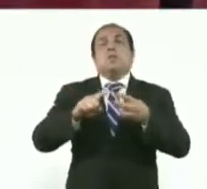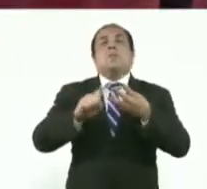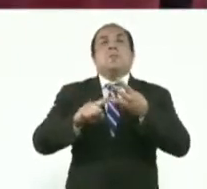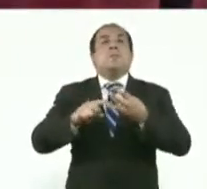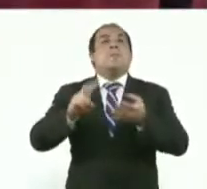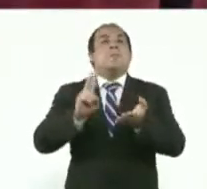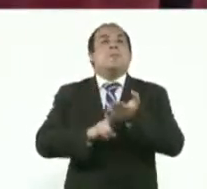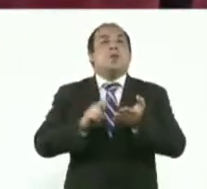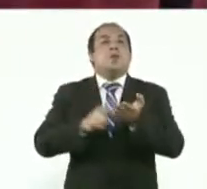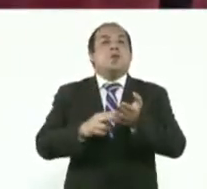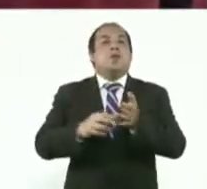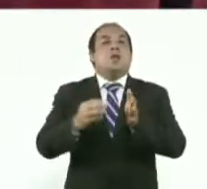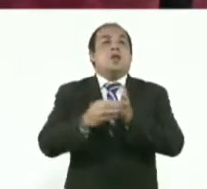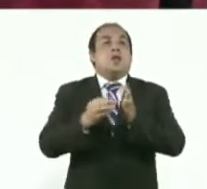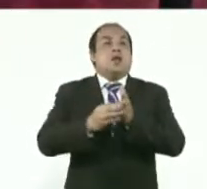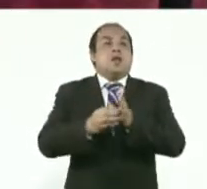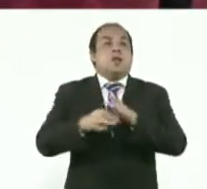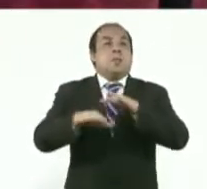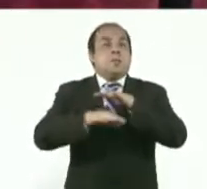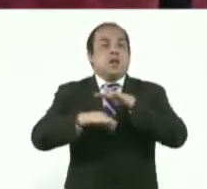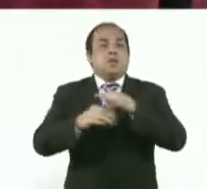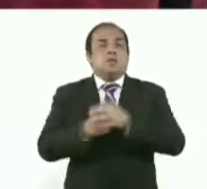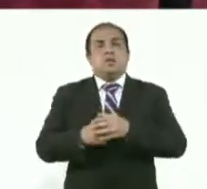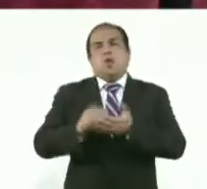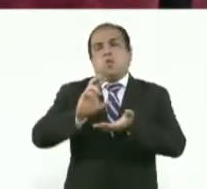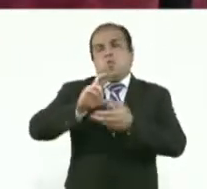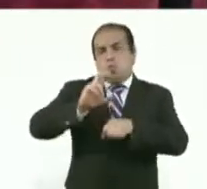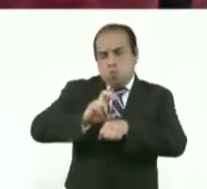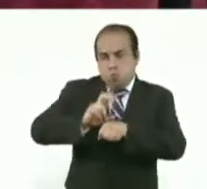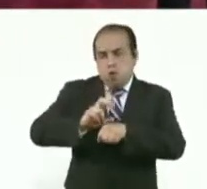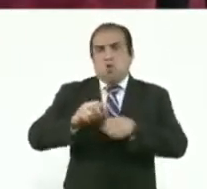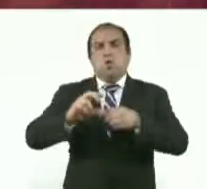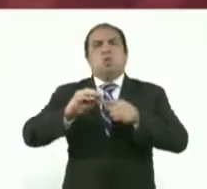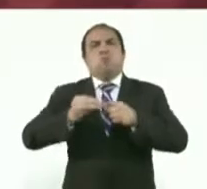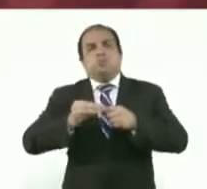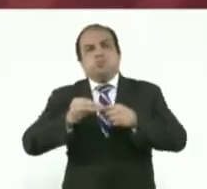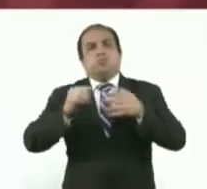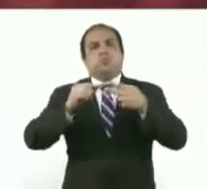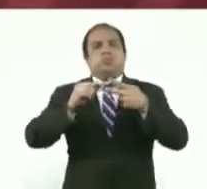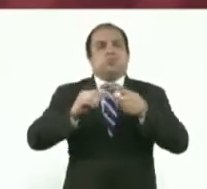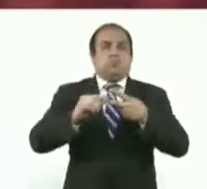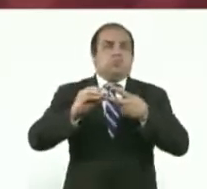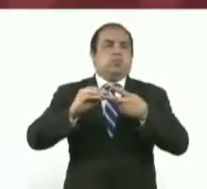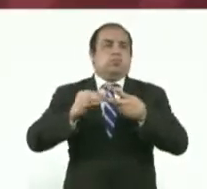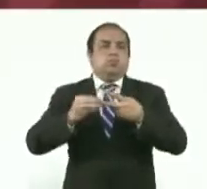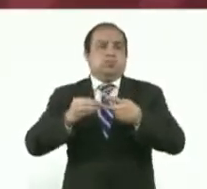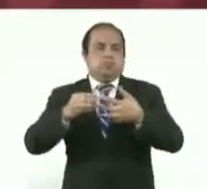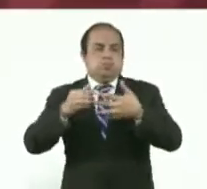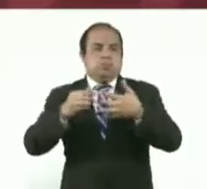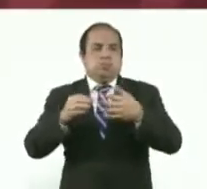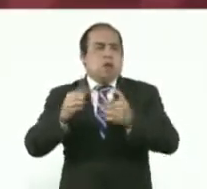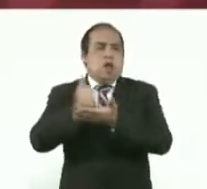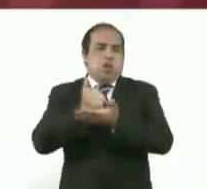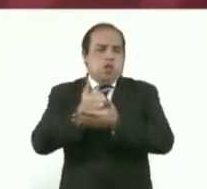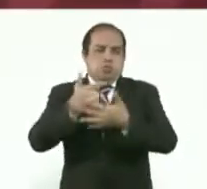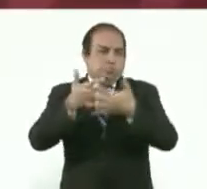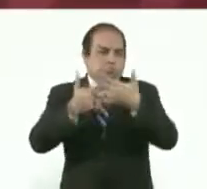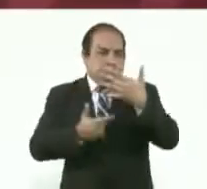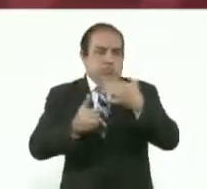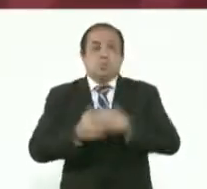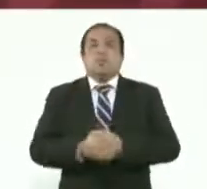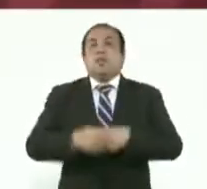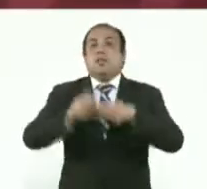básica, que sabemos que a la gente le afecta mucho, a todos nos afecta este tema inflacionario que se ha